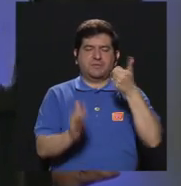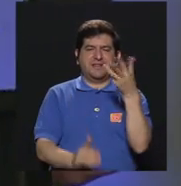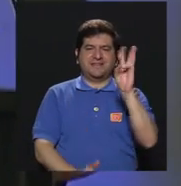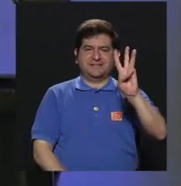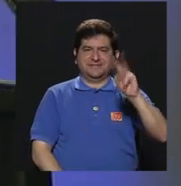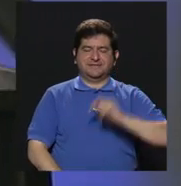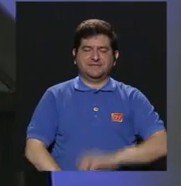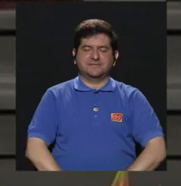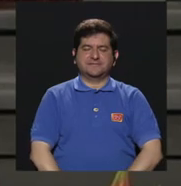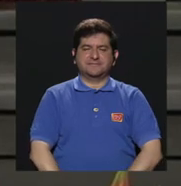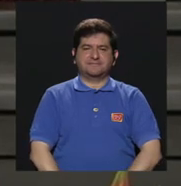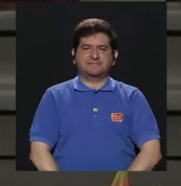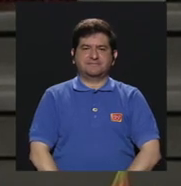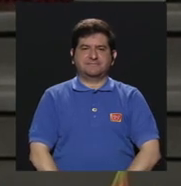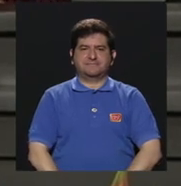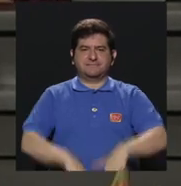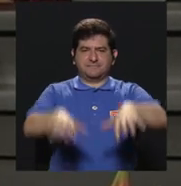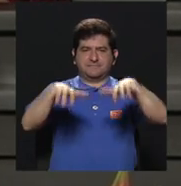2016.